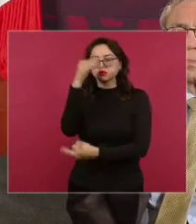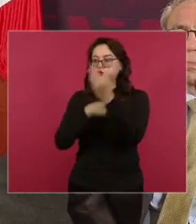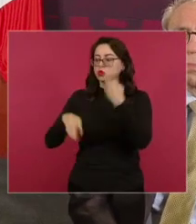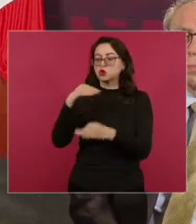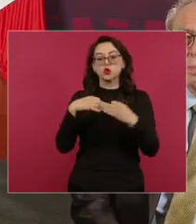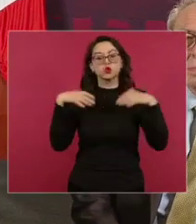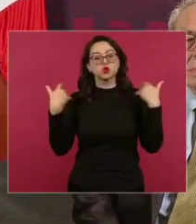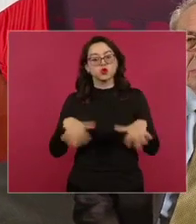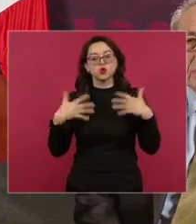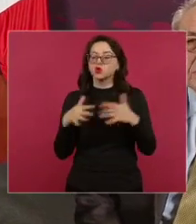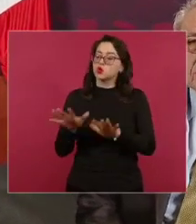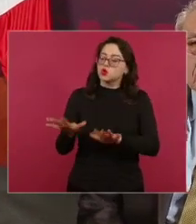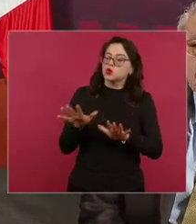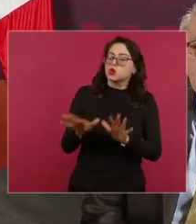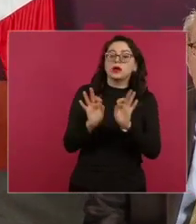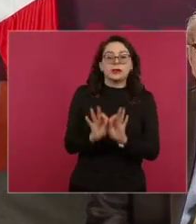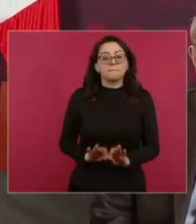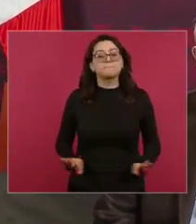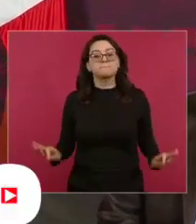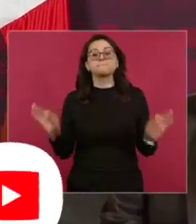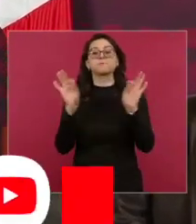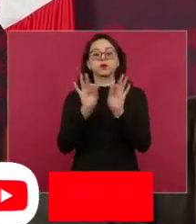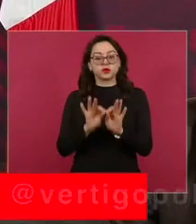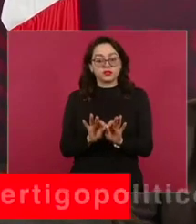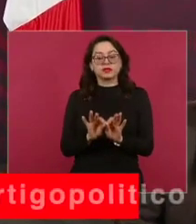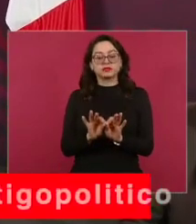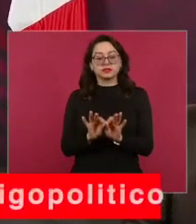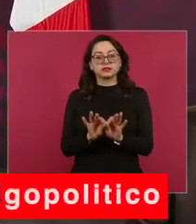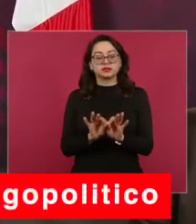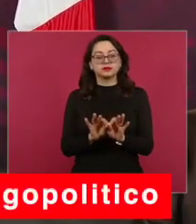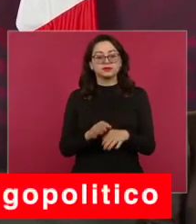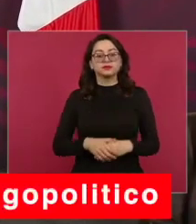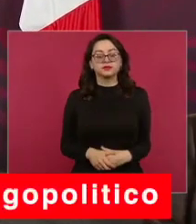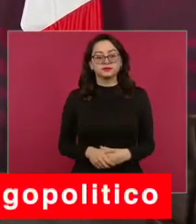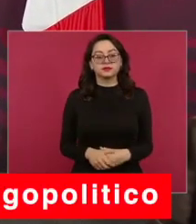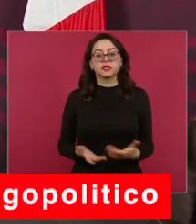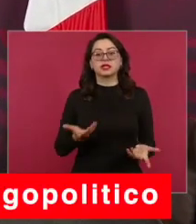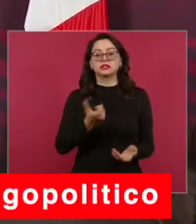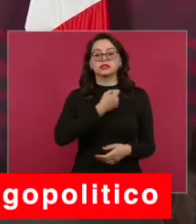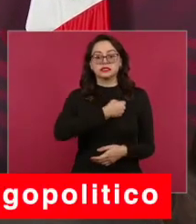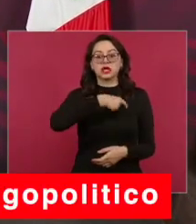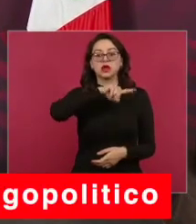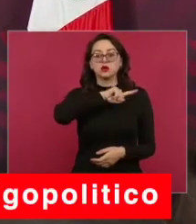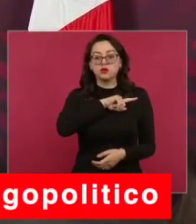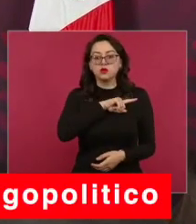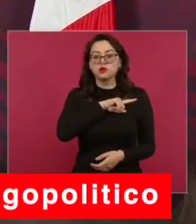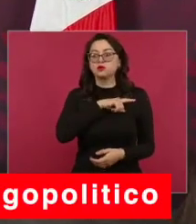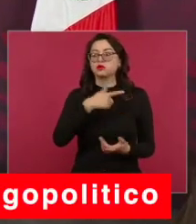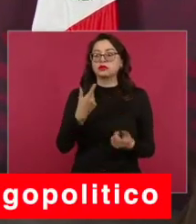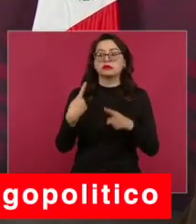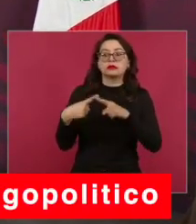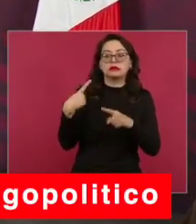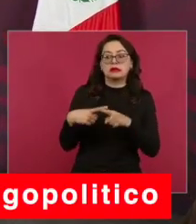El presidente López Obrador envió al Senado para su ratificación el nombramiento de la ex subsecretaria de Relaciones Exteriores, Carmen